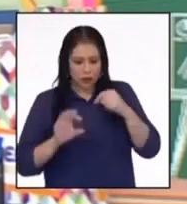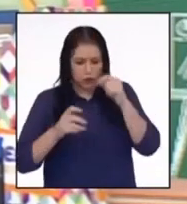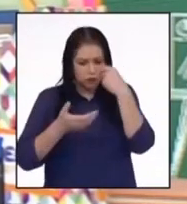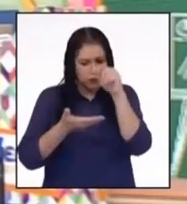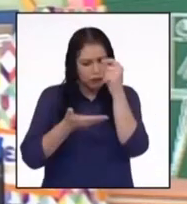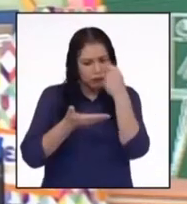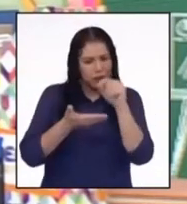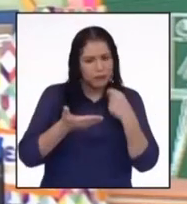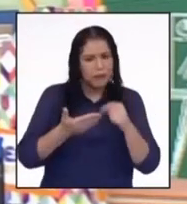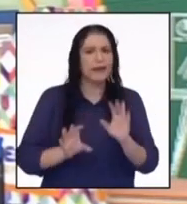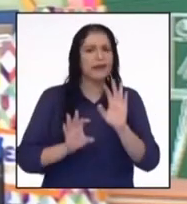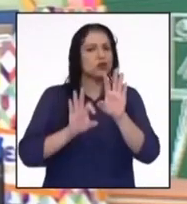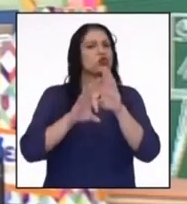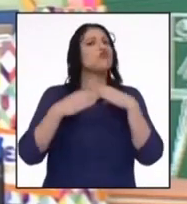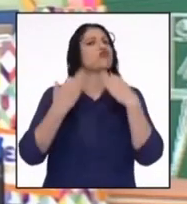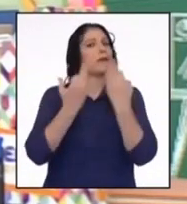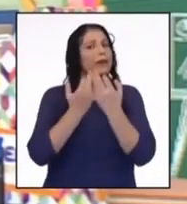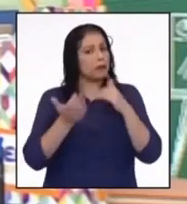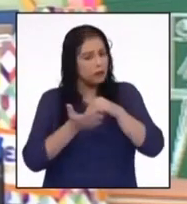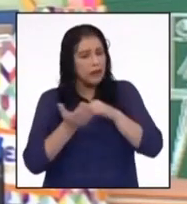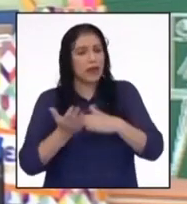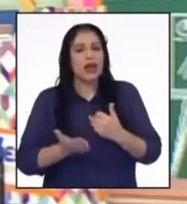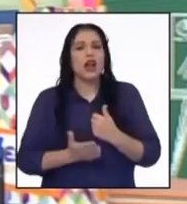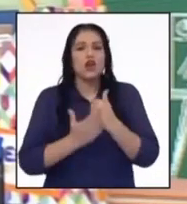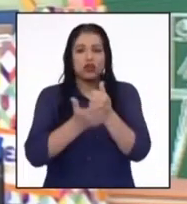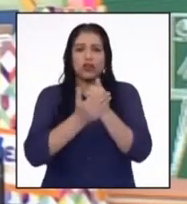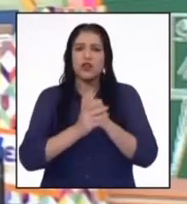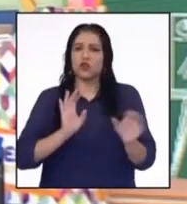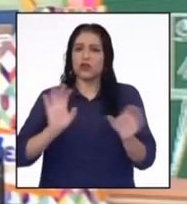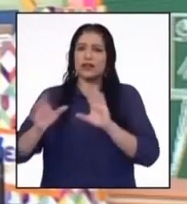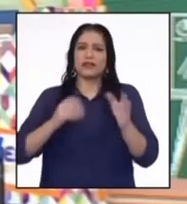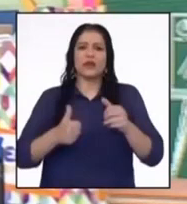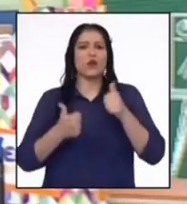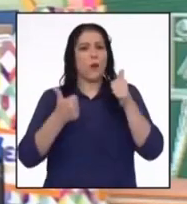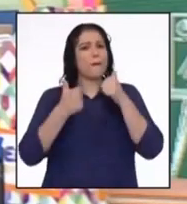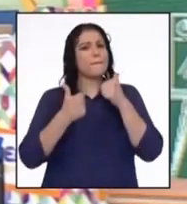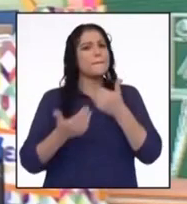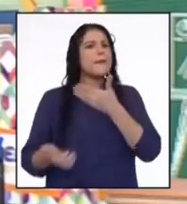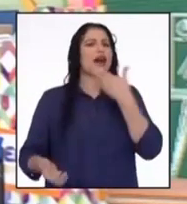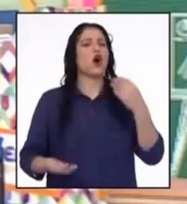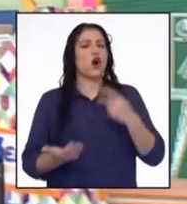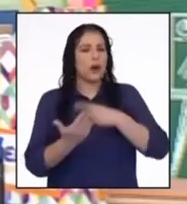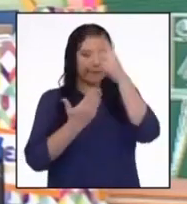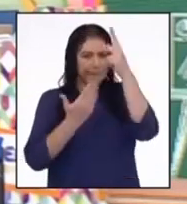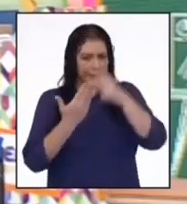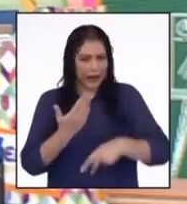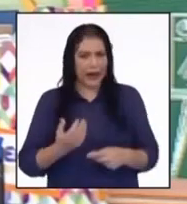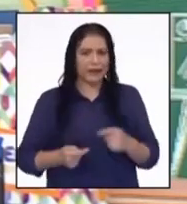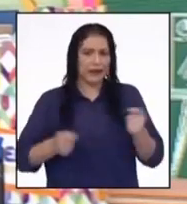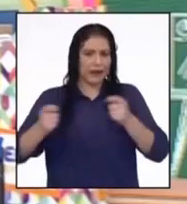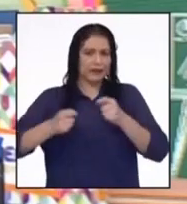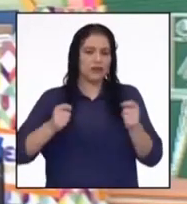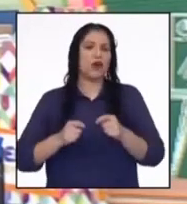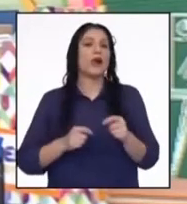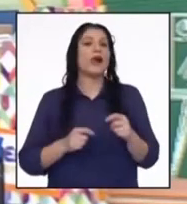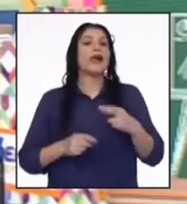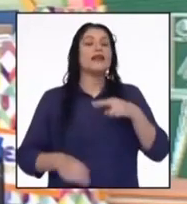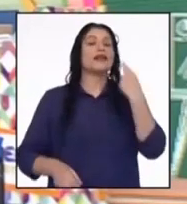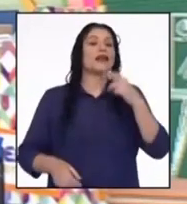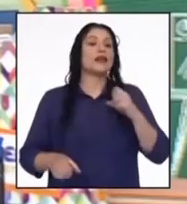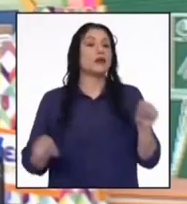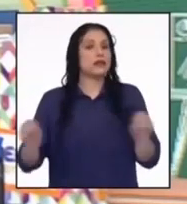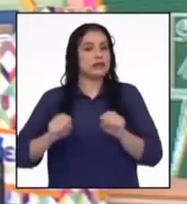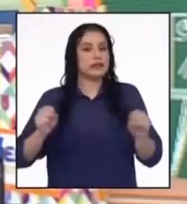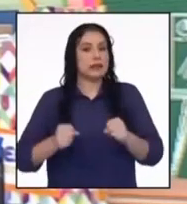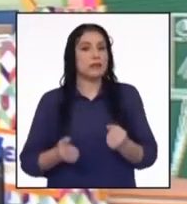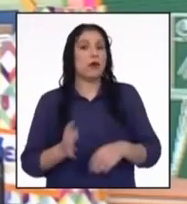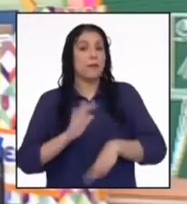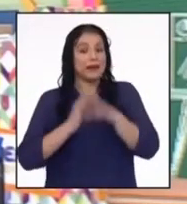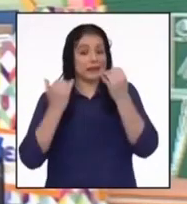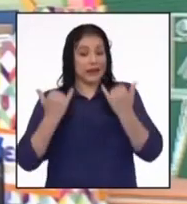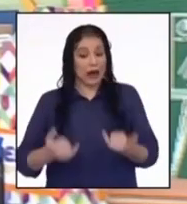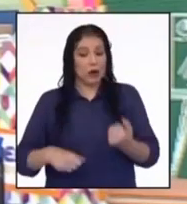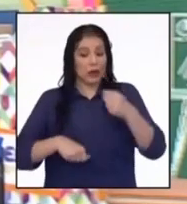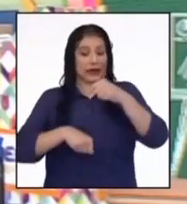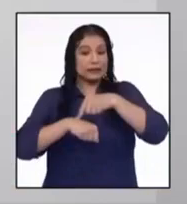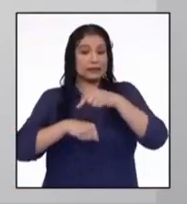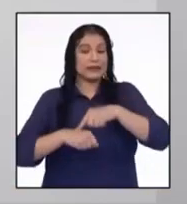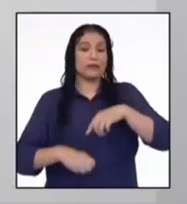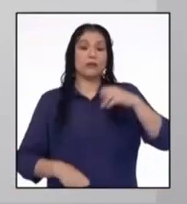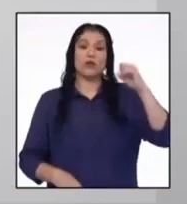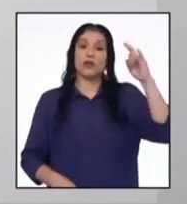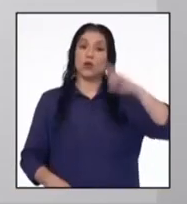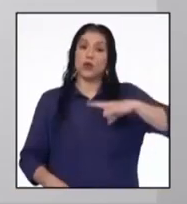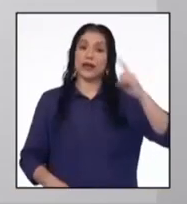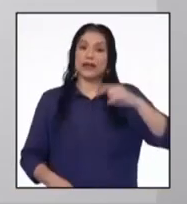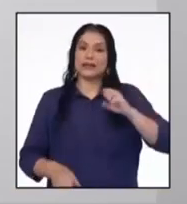de vulnerabilidad de su familia los ayudará a elaborar un mejor plan familiar de gestión del riesgo ante sismos, más aún en estos tiempos de emergencia